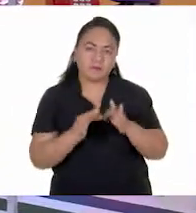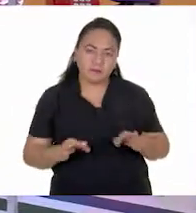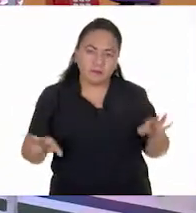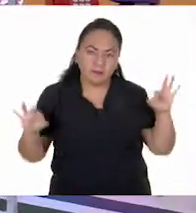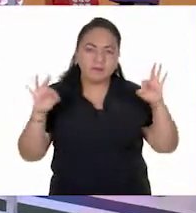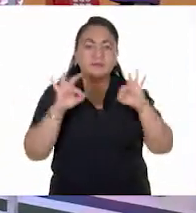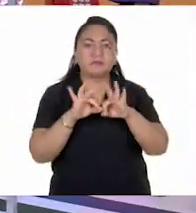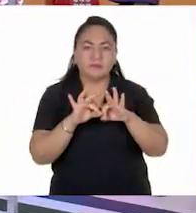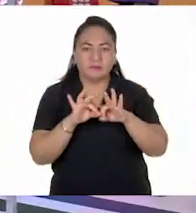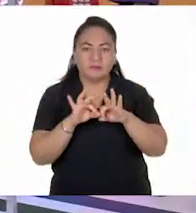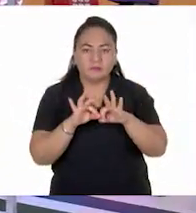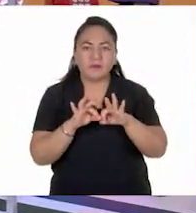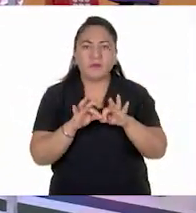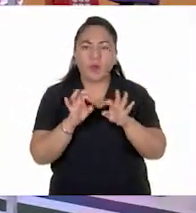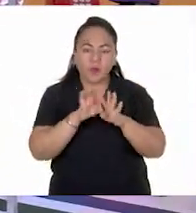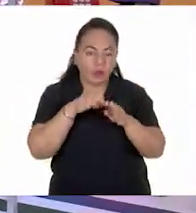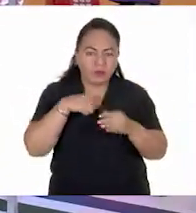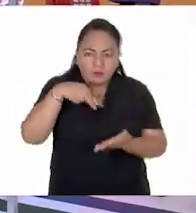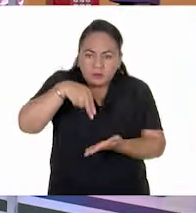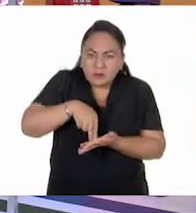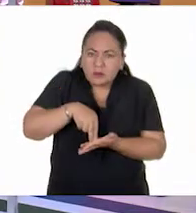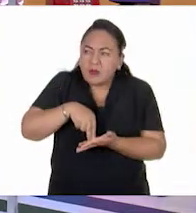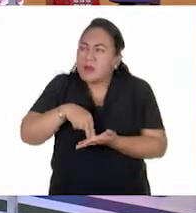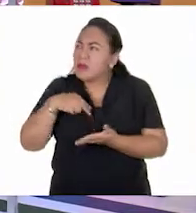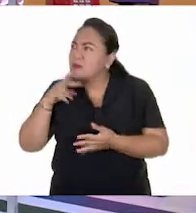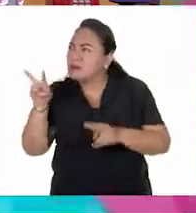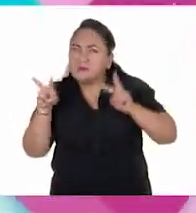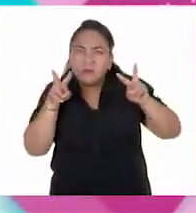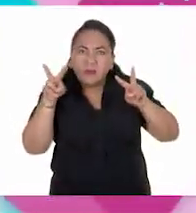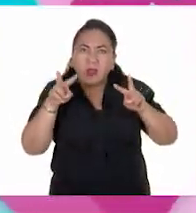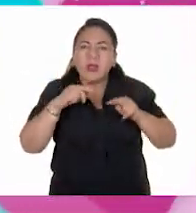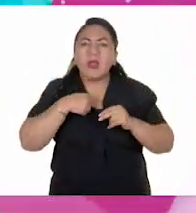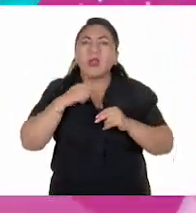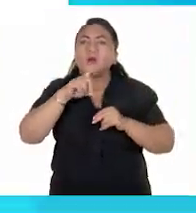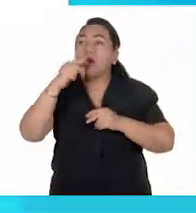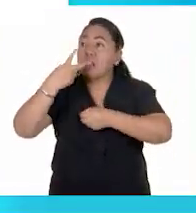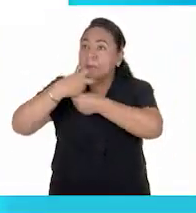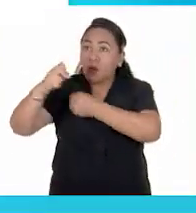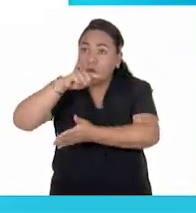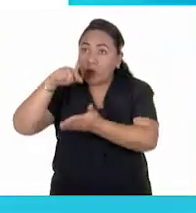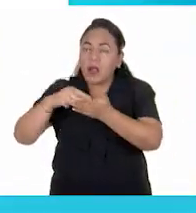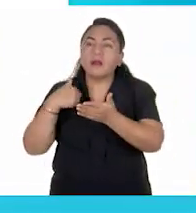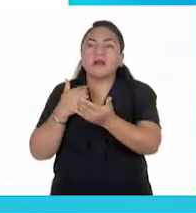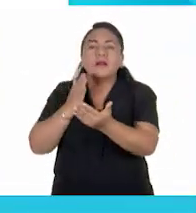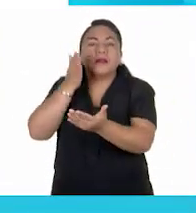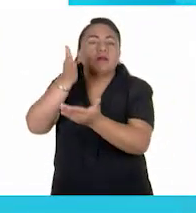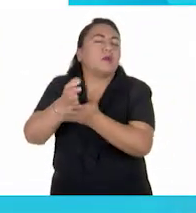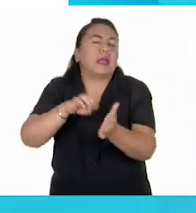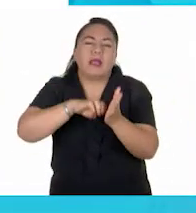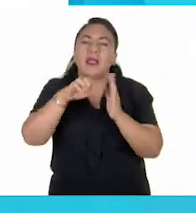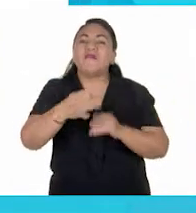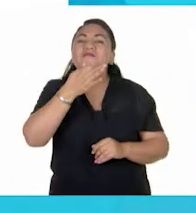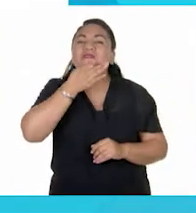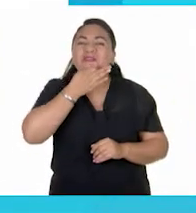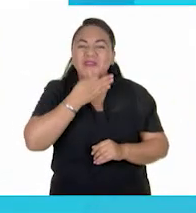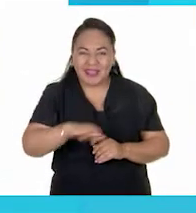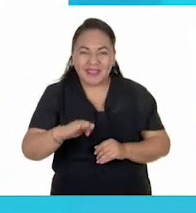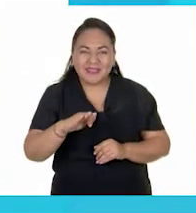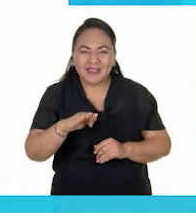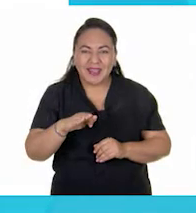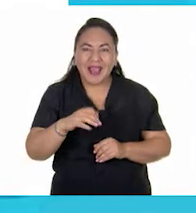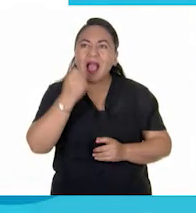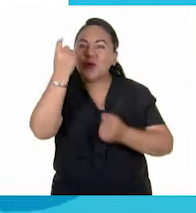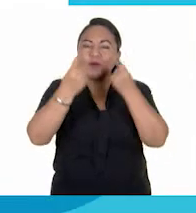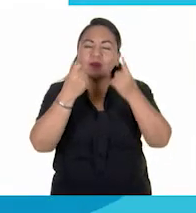poder ubicarnos y llegar a los lugares a donde nos están invitando. Cuando hay una fiesta, por ejemplo, algunas